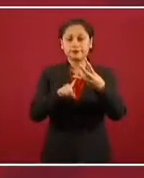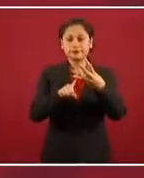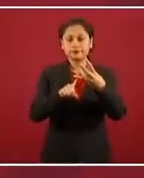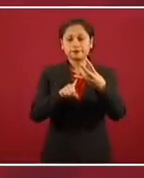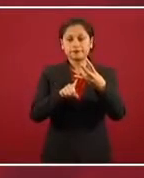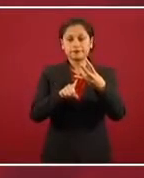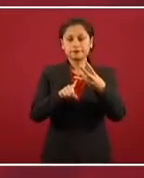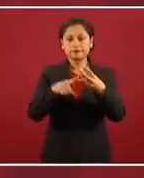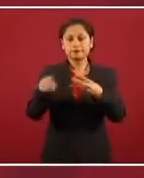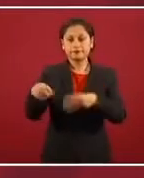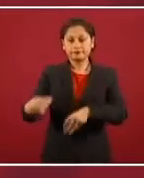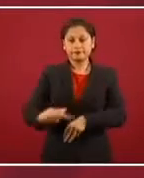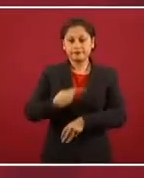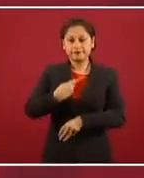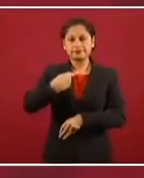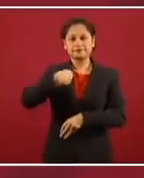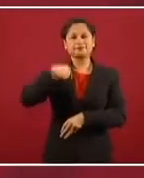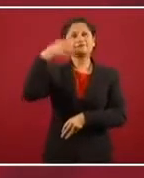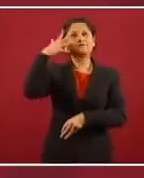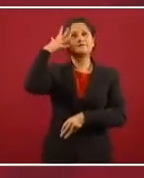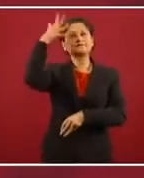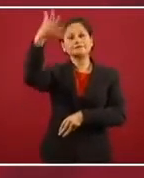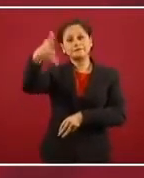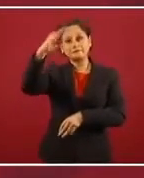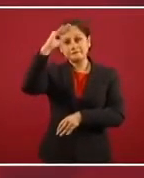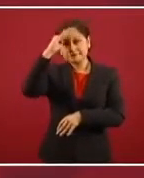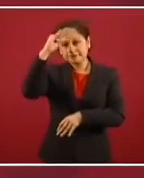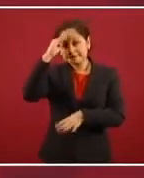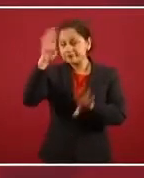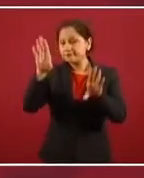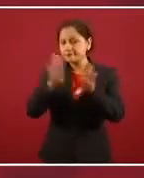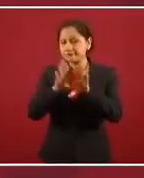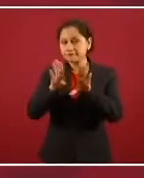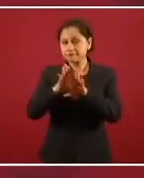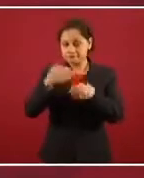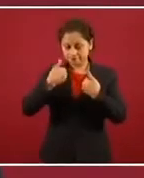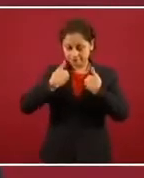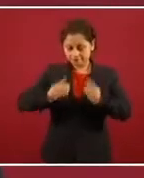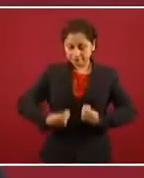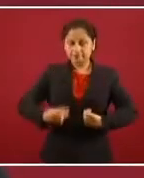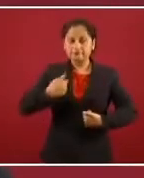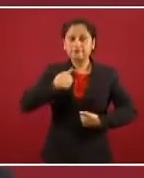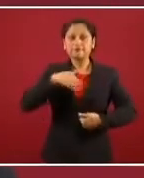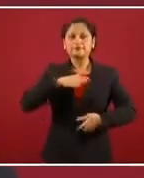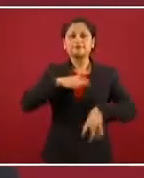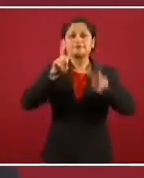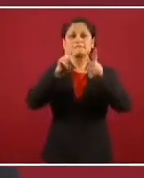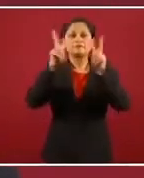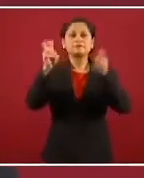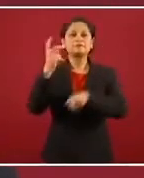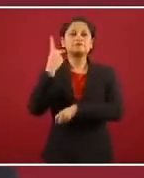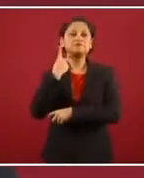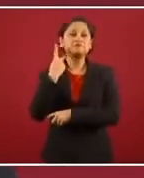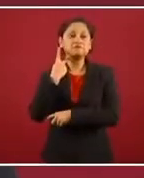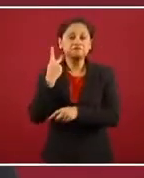veo el futuro, mi situación política, estoy optimista.